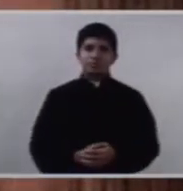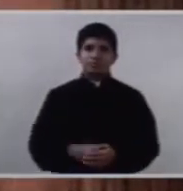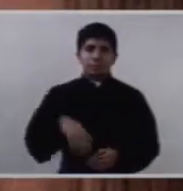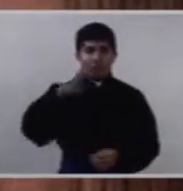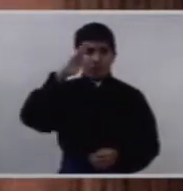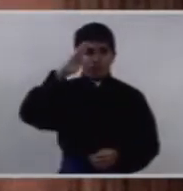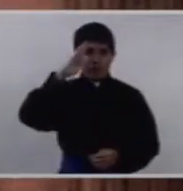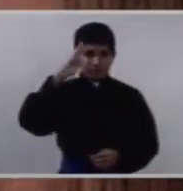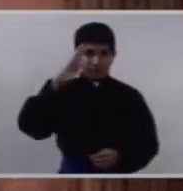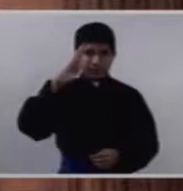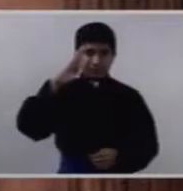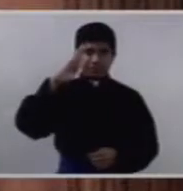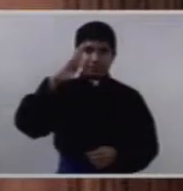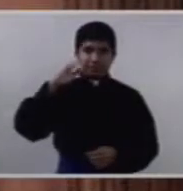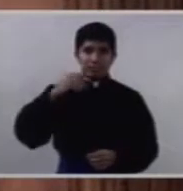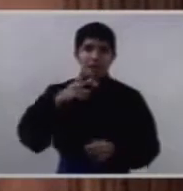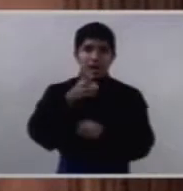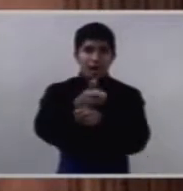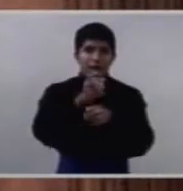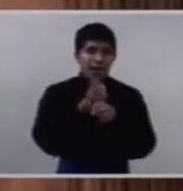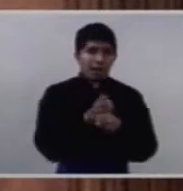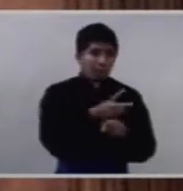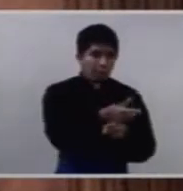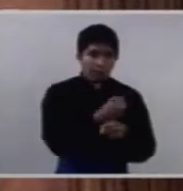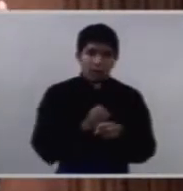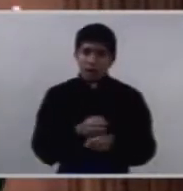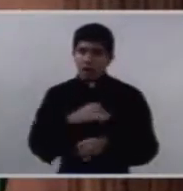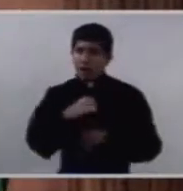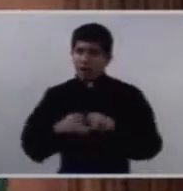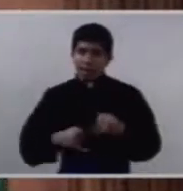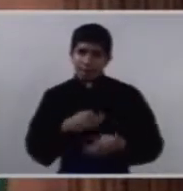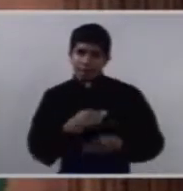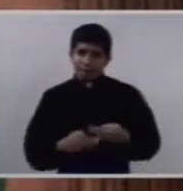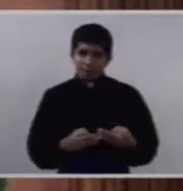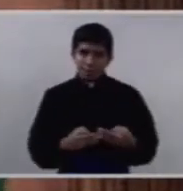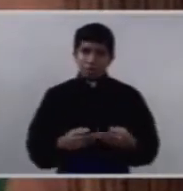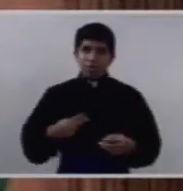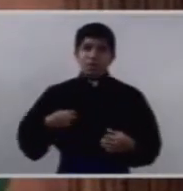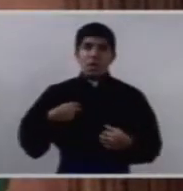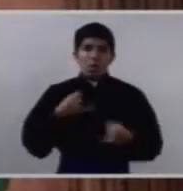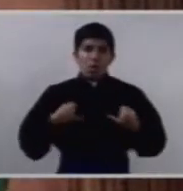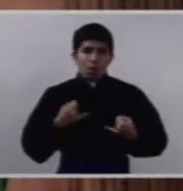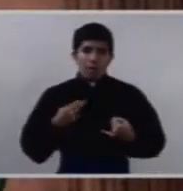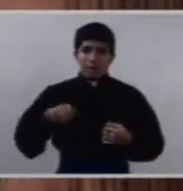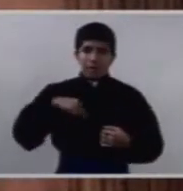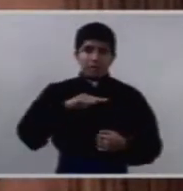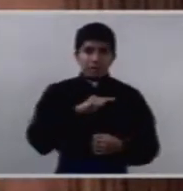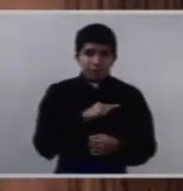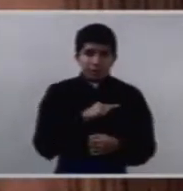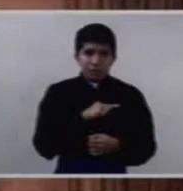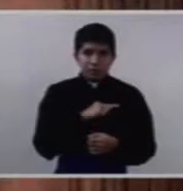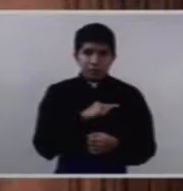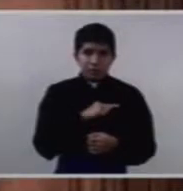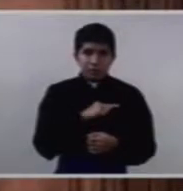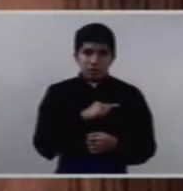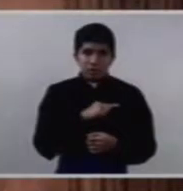Señor los invita a ellos y a nosotros a